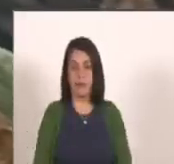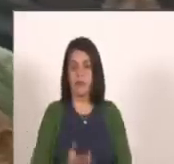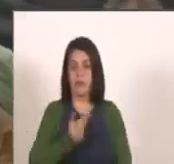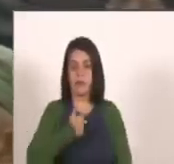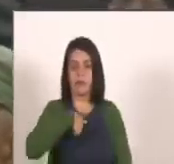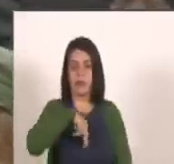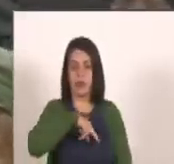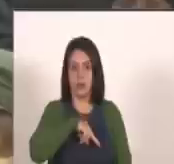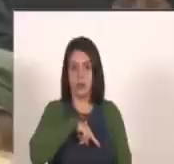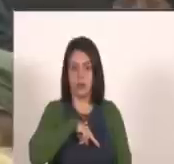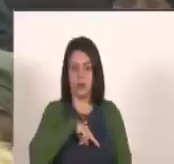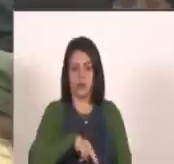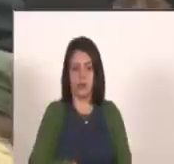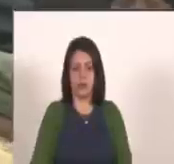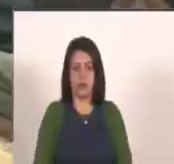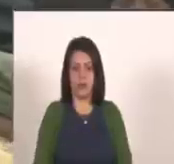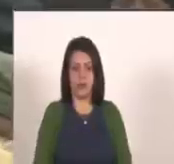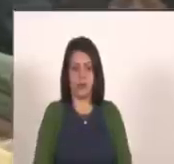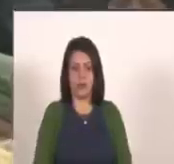Nosotros